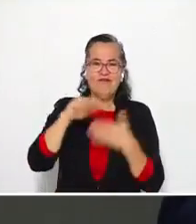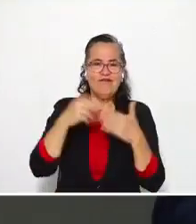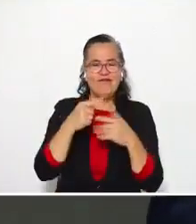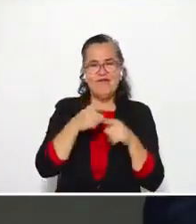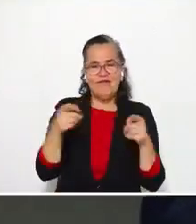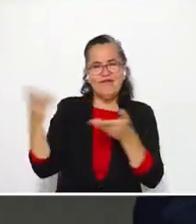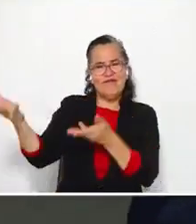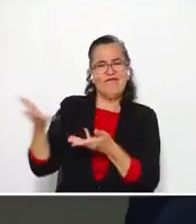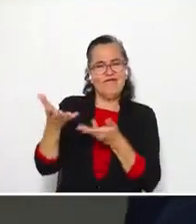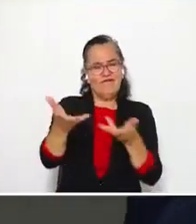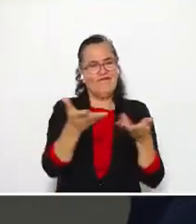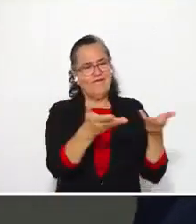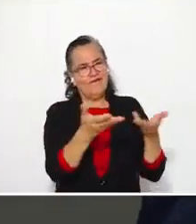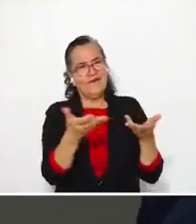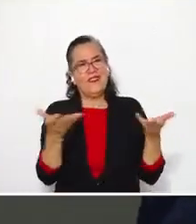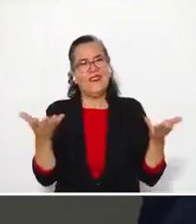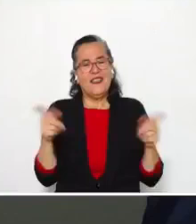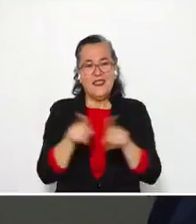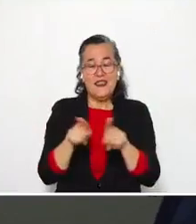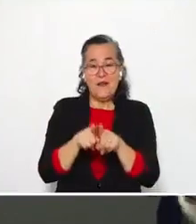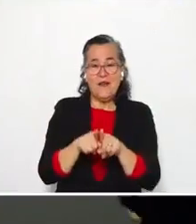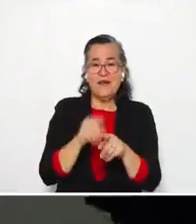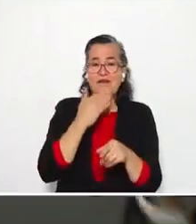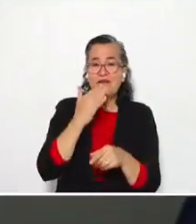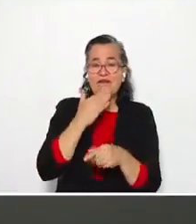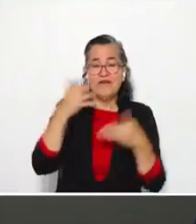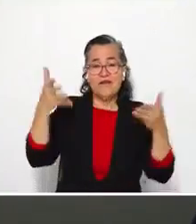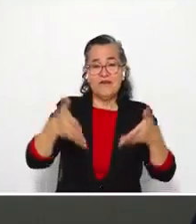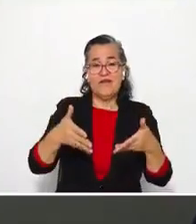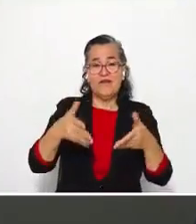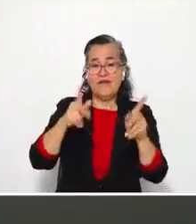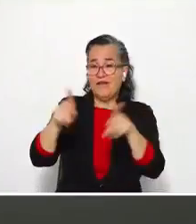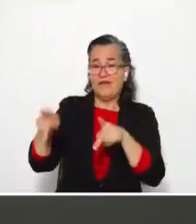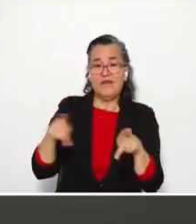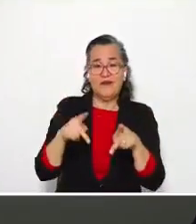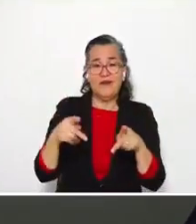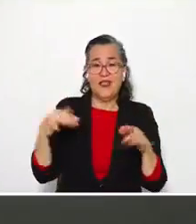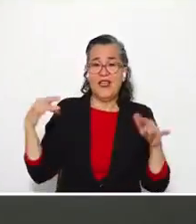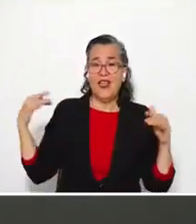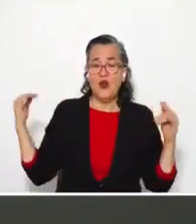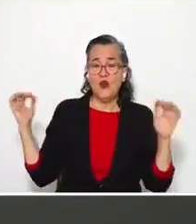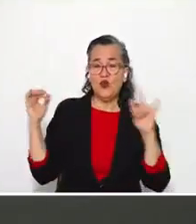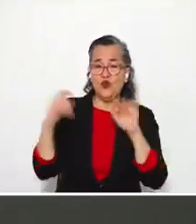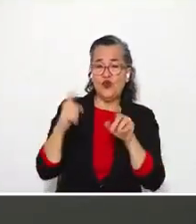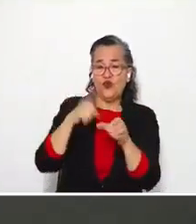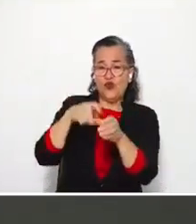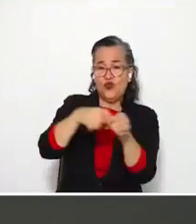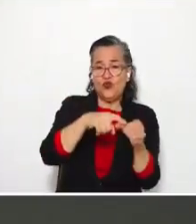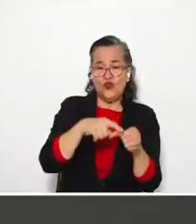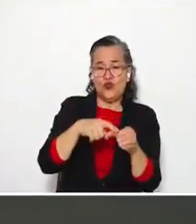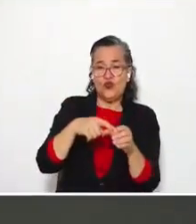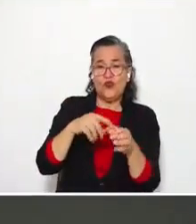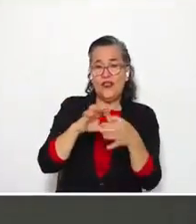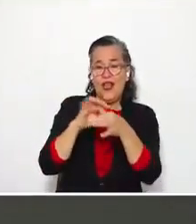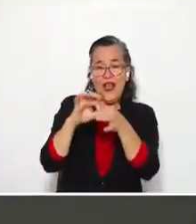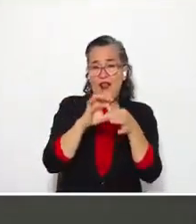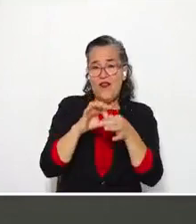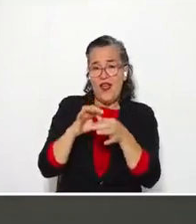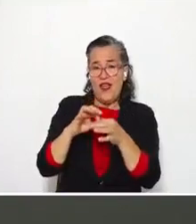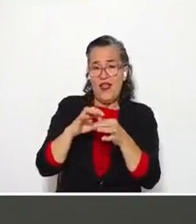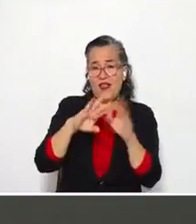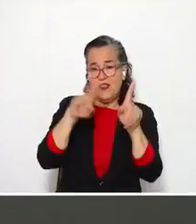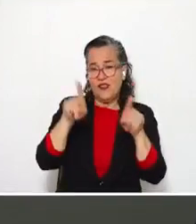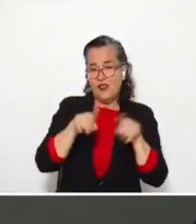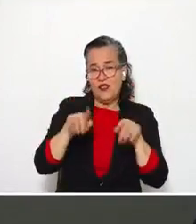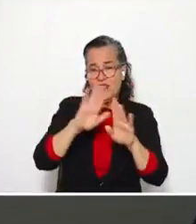dio. Y también quiero agradecer la presencia de las personas que nos están siguiendo a través de las redes.